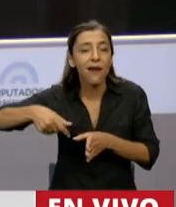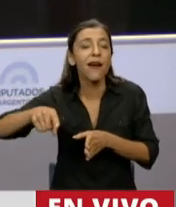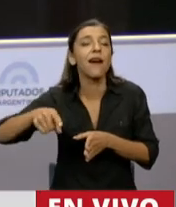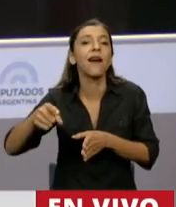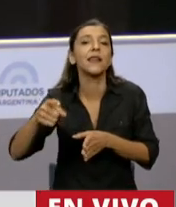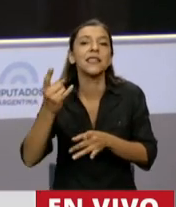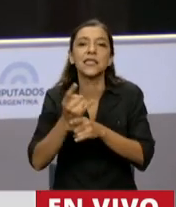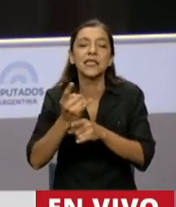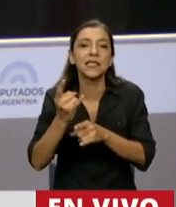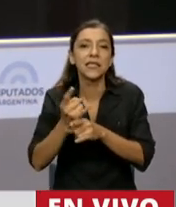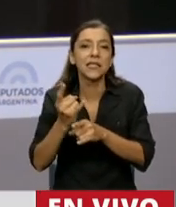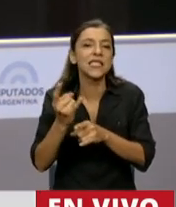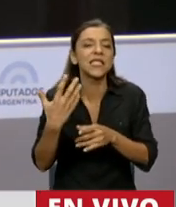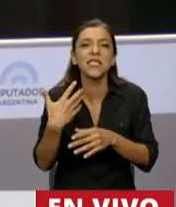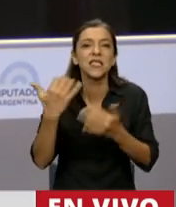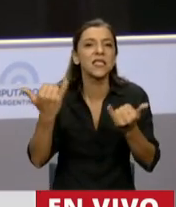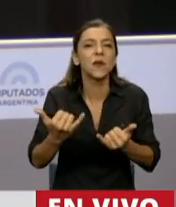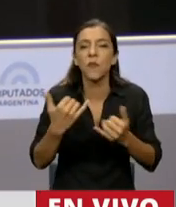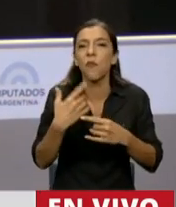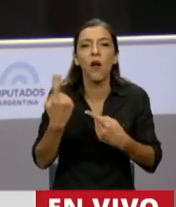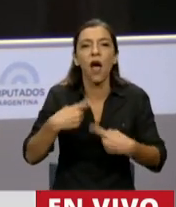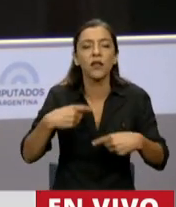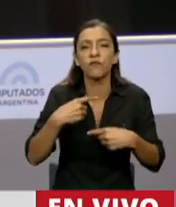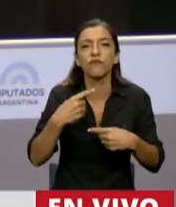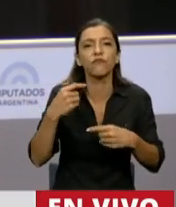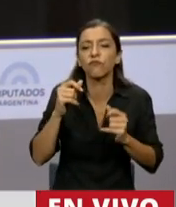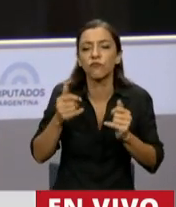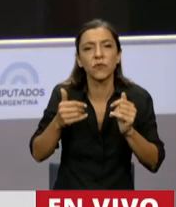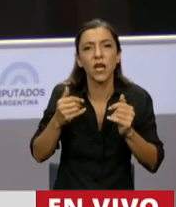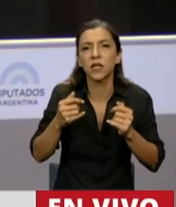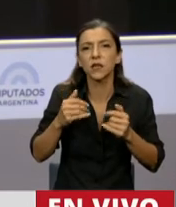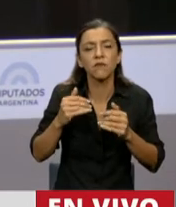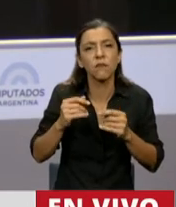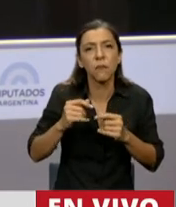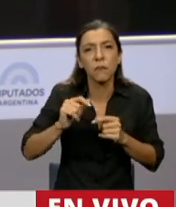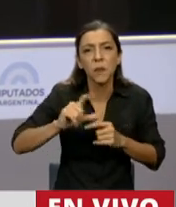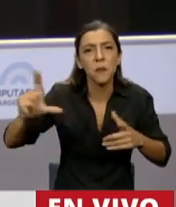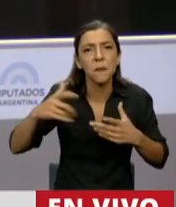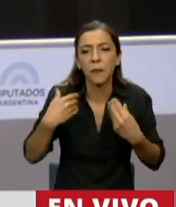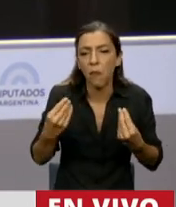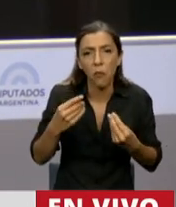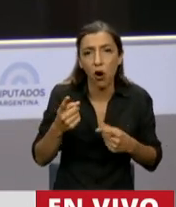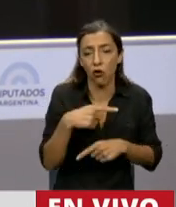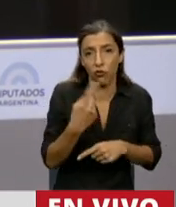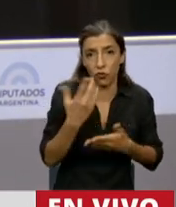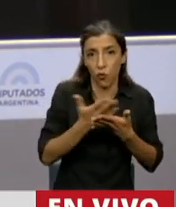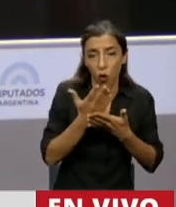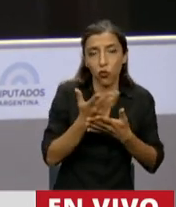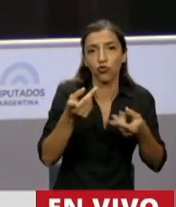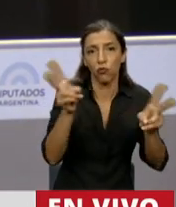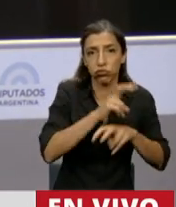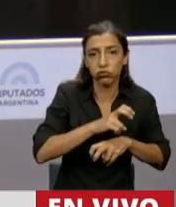una serie de tributos en mucha mayor cantidad o en perjuicio de quienes producimos la riqueza en el